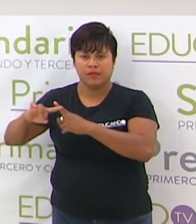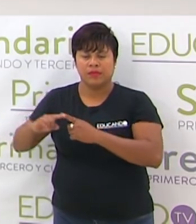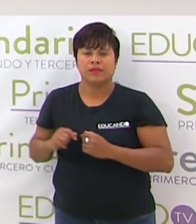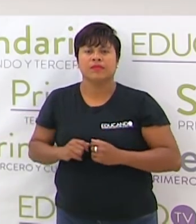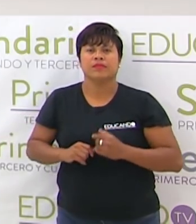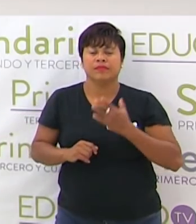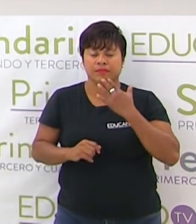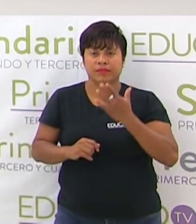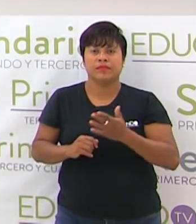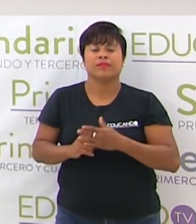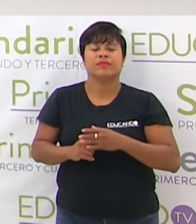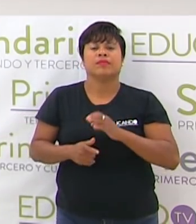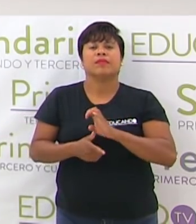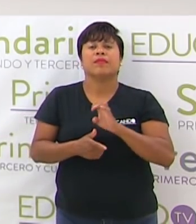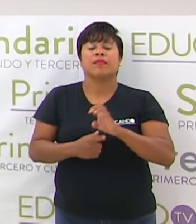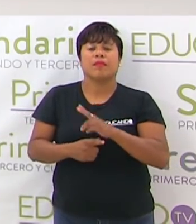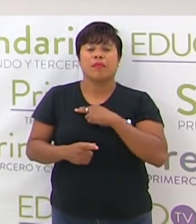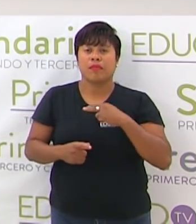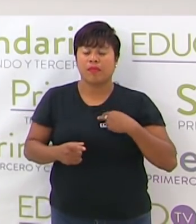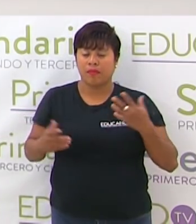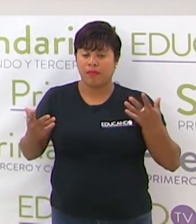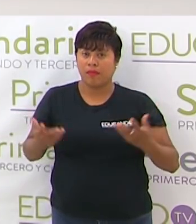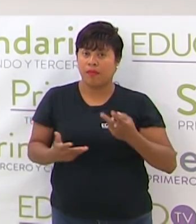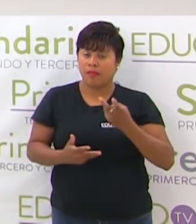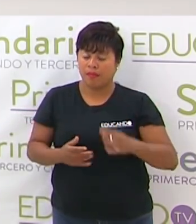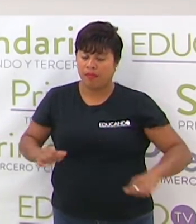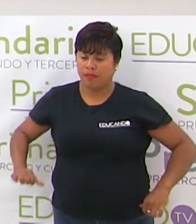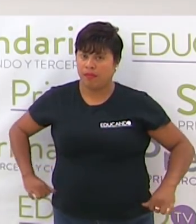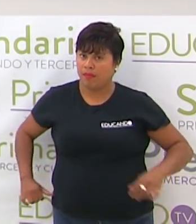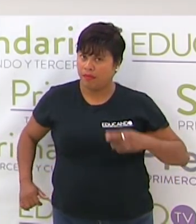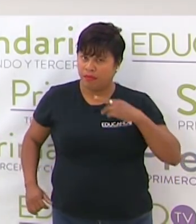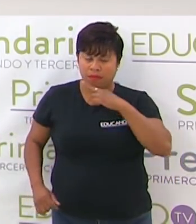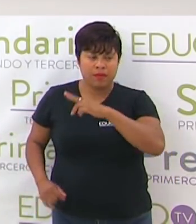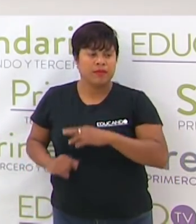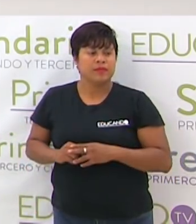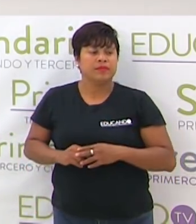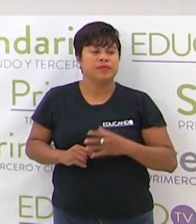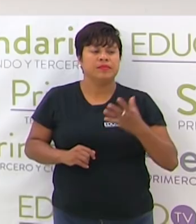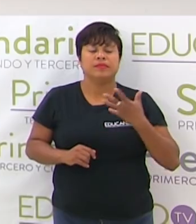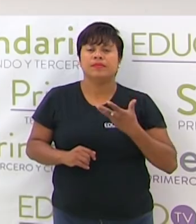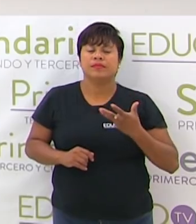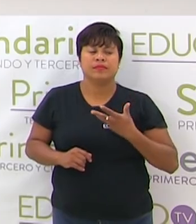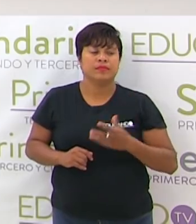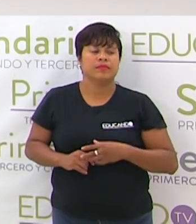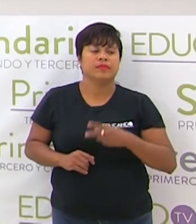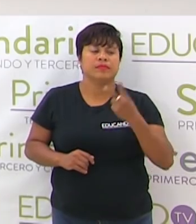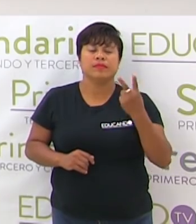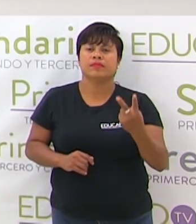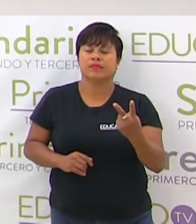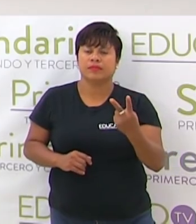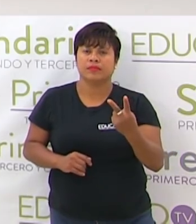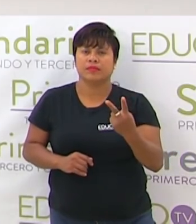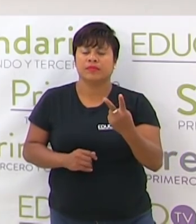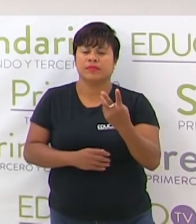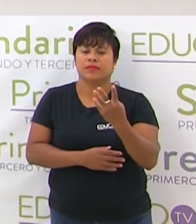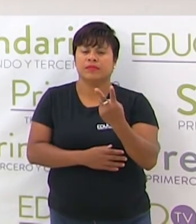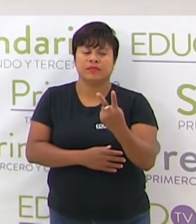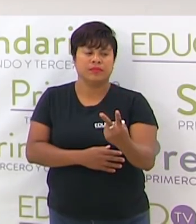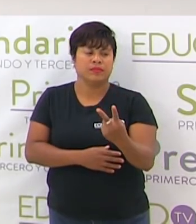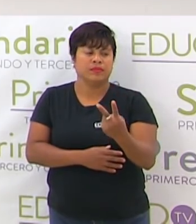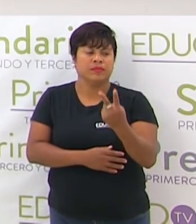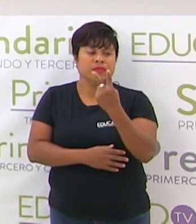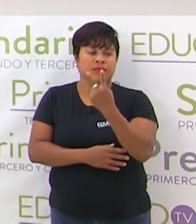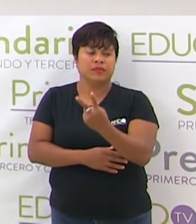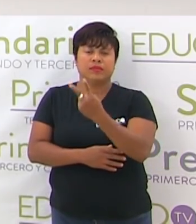sumar. Bien, entonces vamos a hacer este ejercicio rapidísimo. Tiene 2,